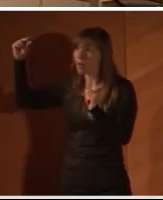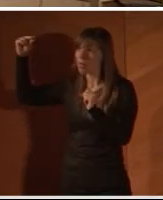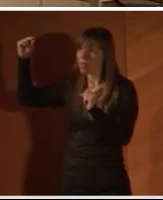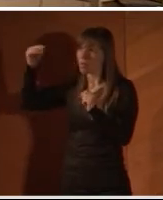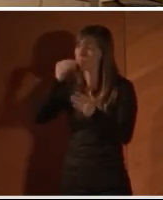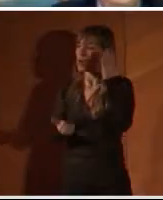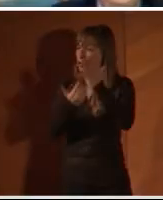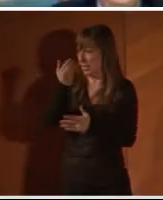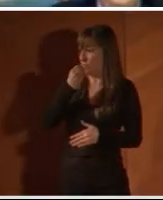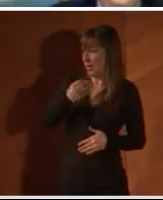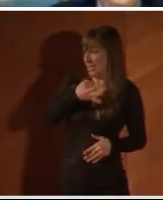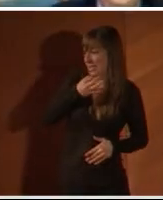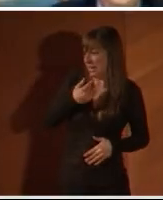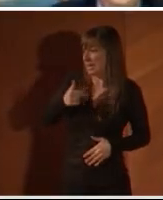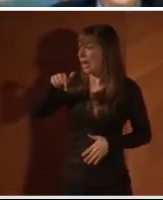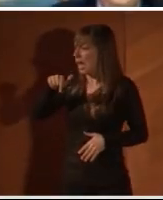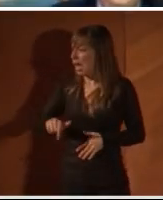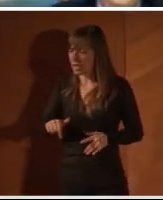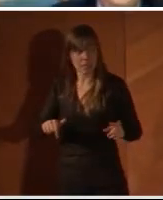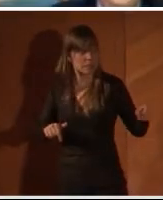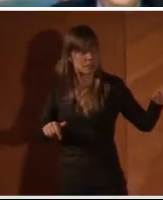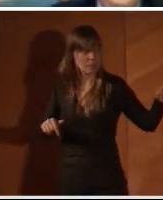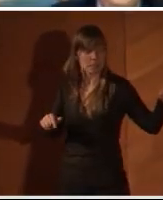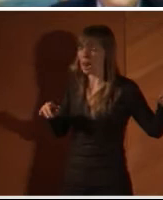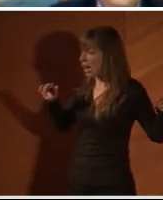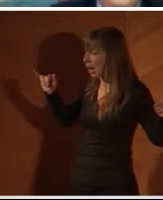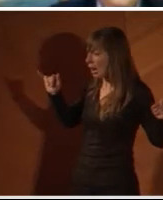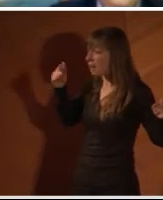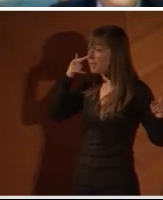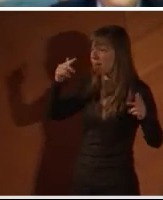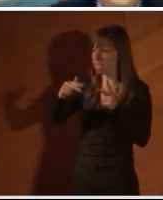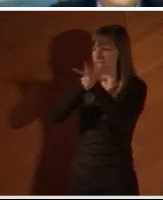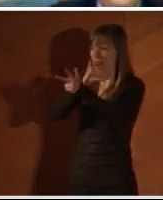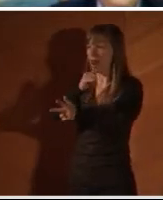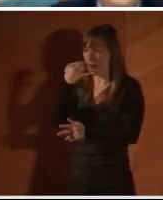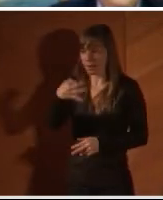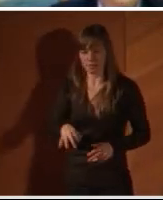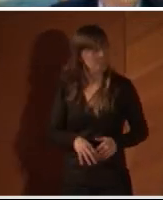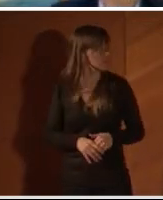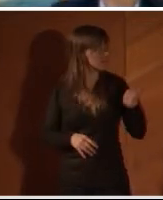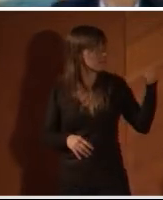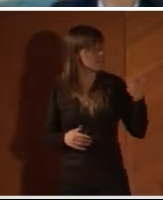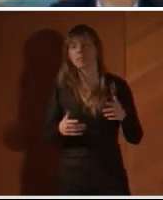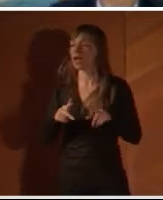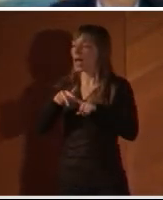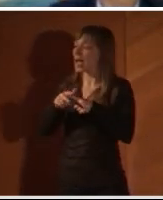días y buenas tardes a todos. Acá estamos con... Finalmente nos tenemos en streaming. ...de herramientas de comunicación participativa. Yo